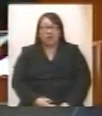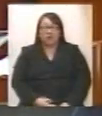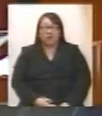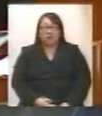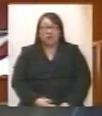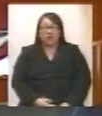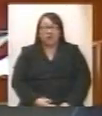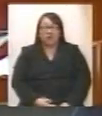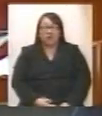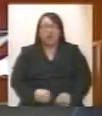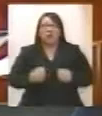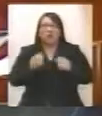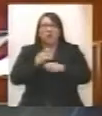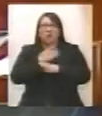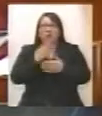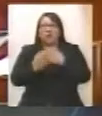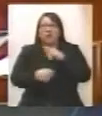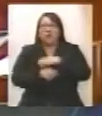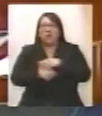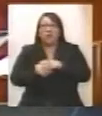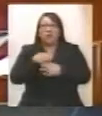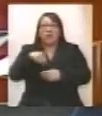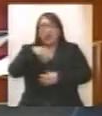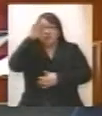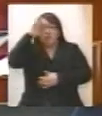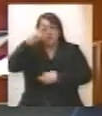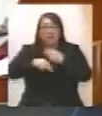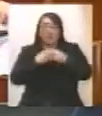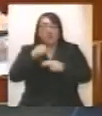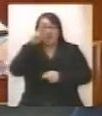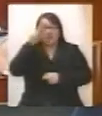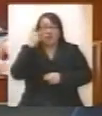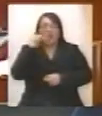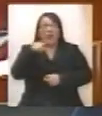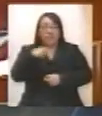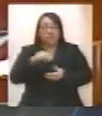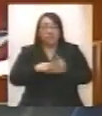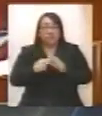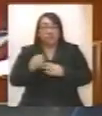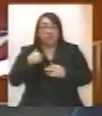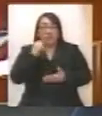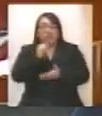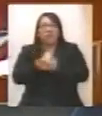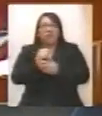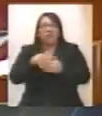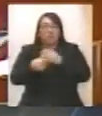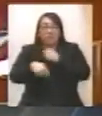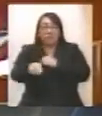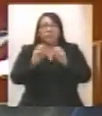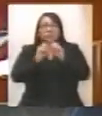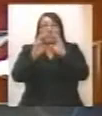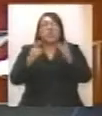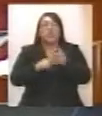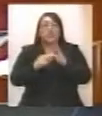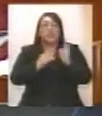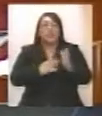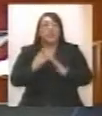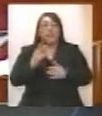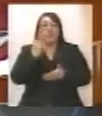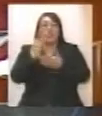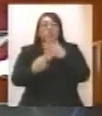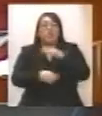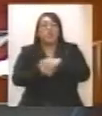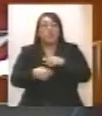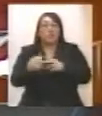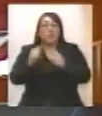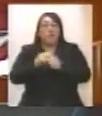para reducir la corrupción en la Policía Nacional del Perú. Para ello, aprobaremos en los próximos días el Plan Anticorrupción